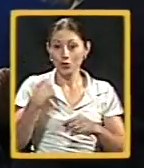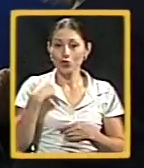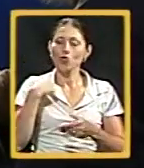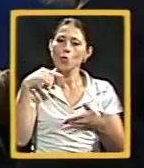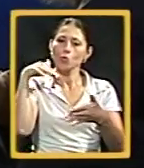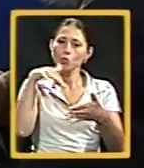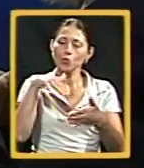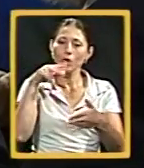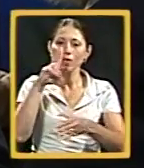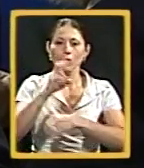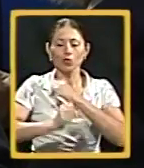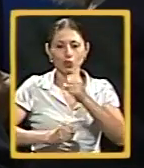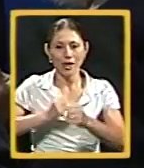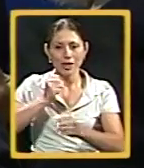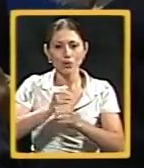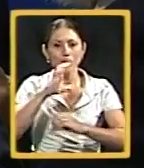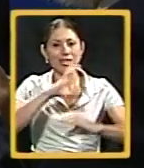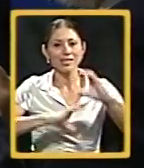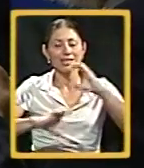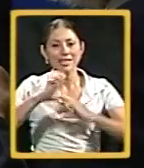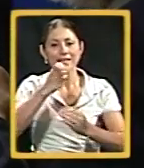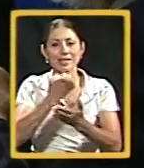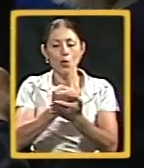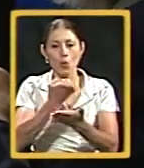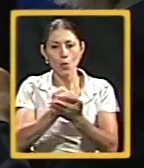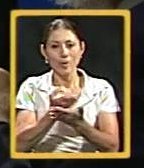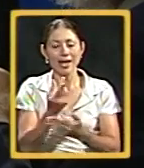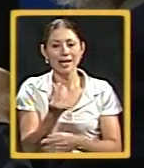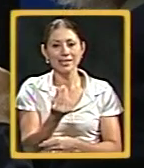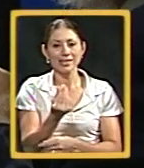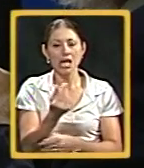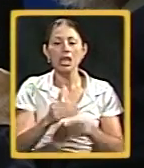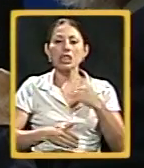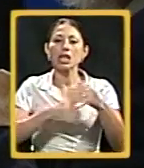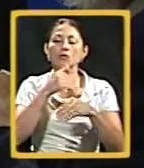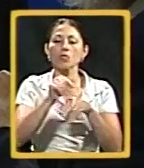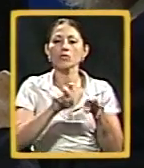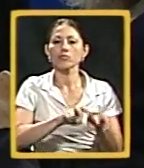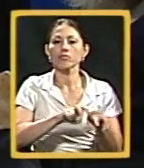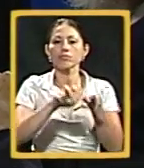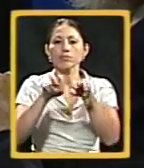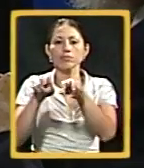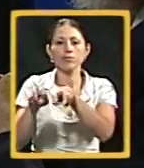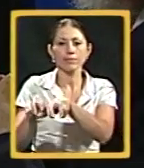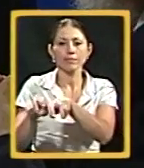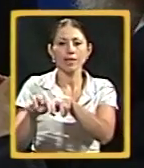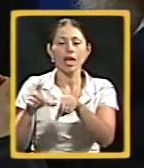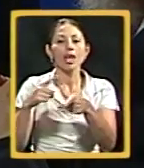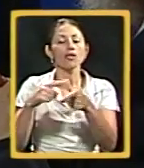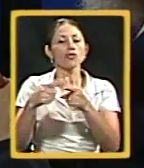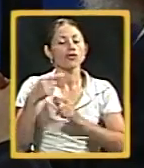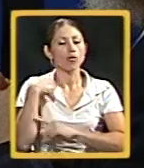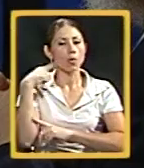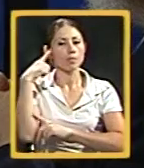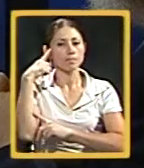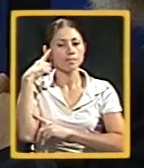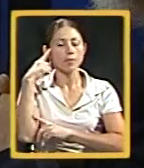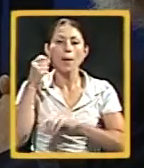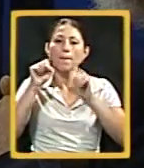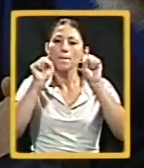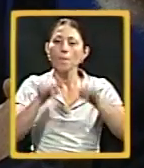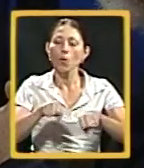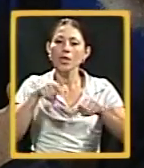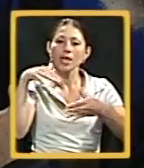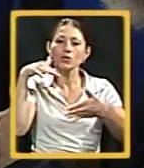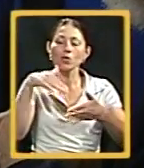años en ciencias económicas y me casé. Y entonces resolví que podía estudiar aquello